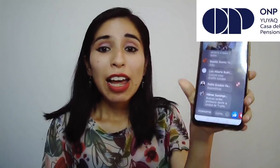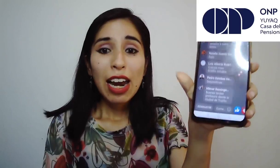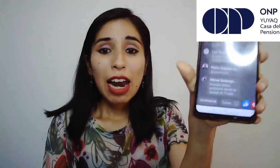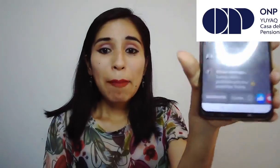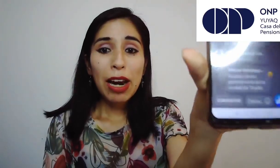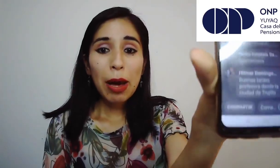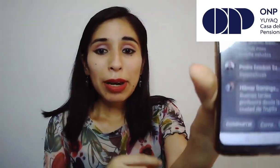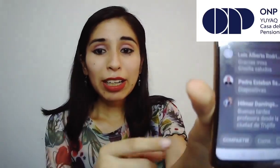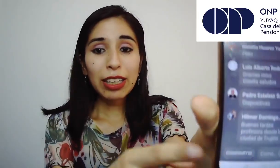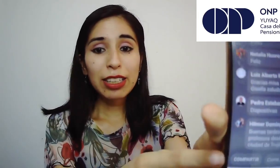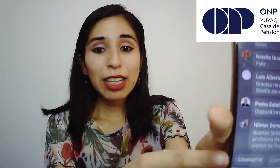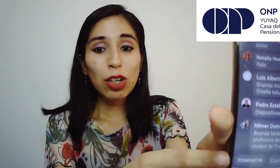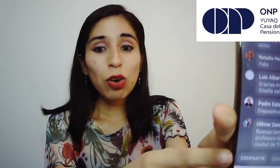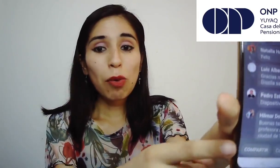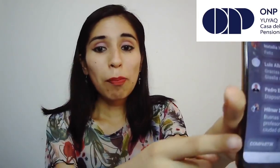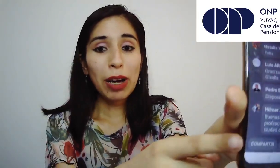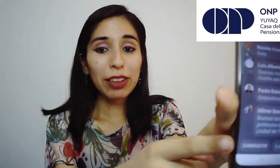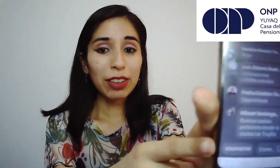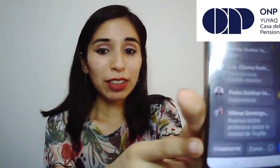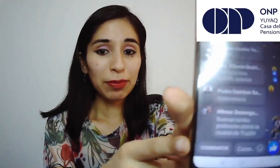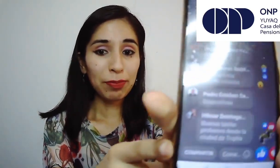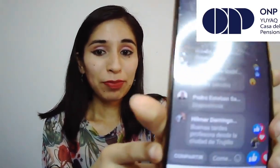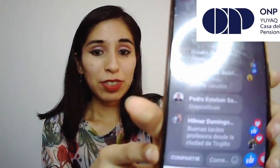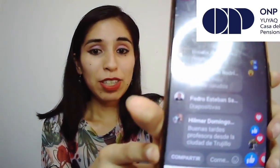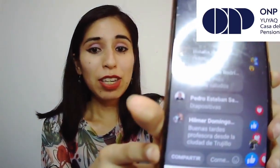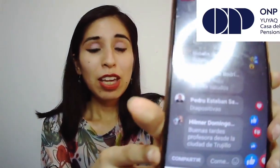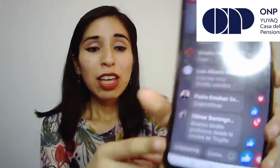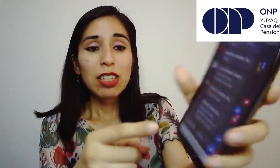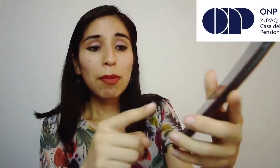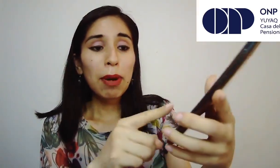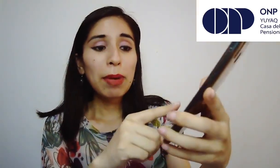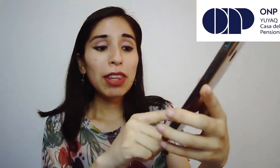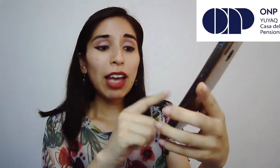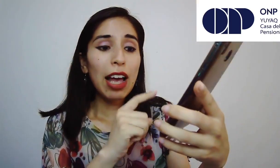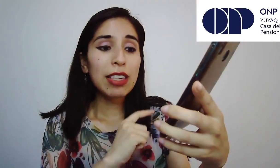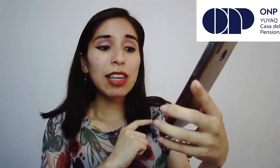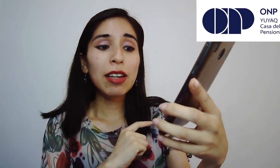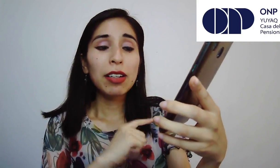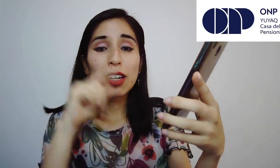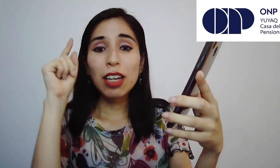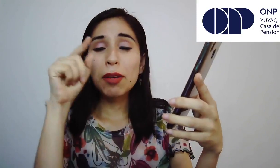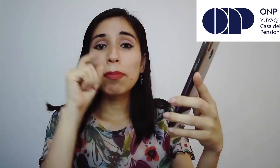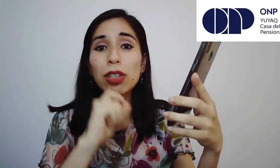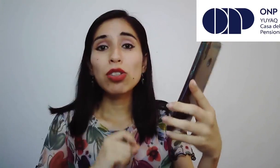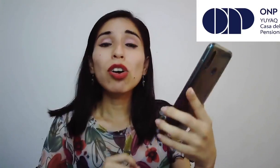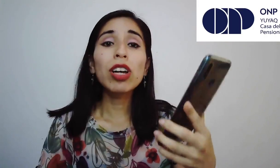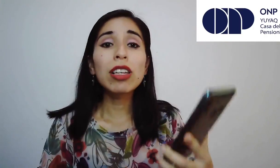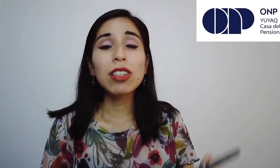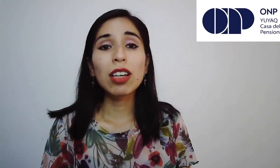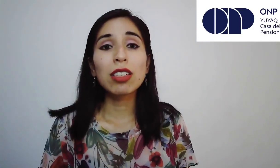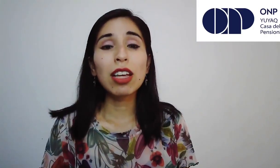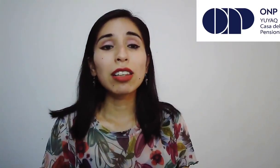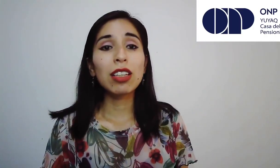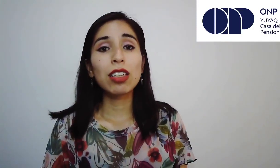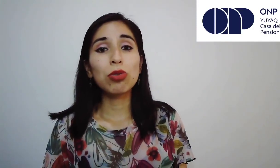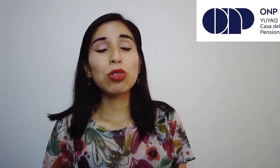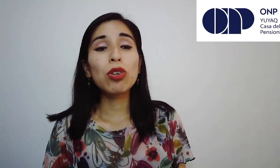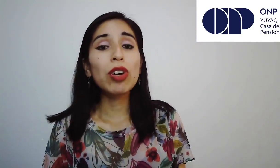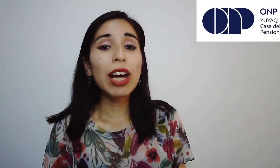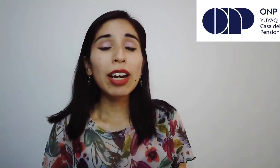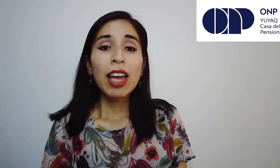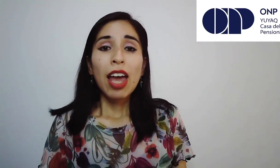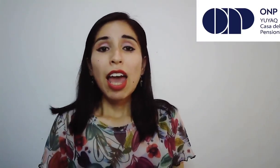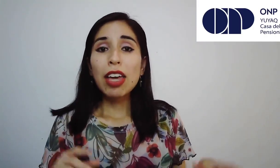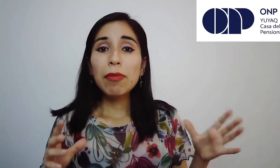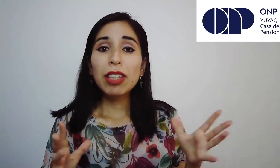la palabra que dice compartir si simplemente hacen clic presionan sé que están desde su